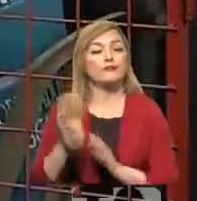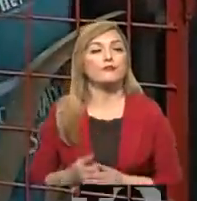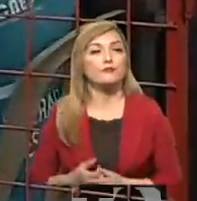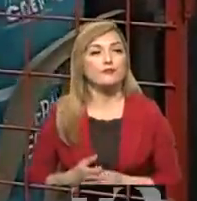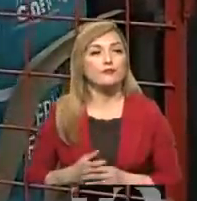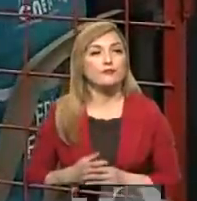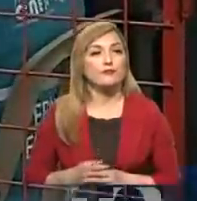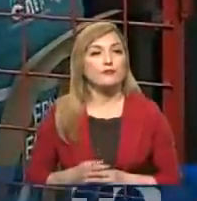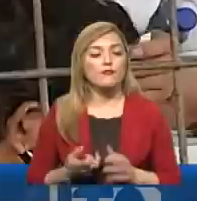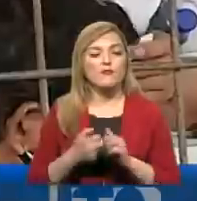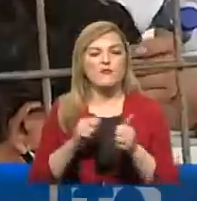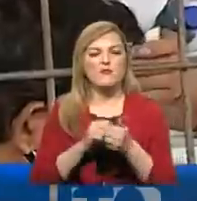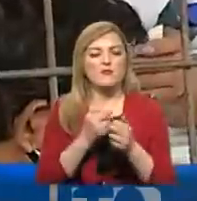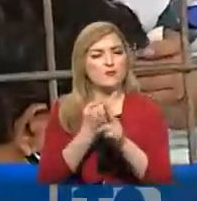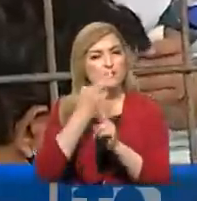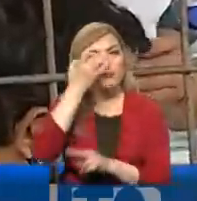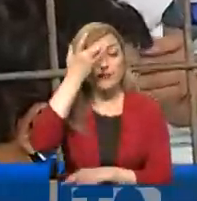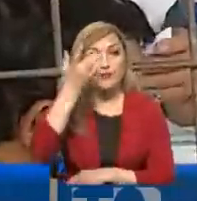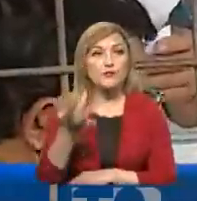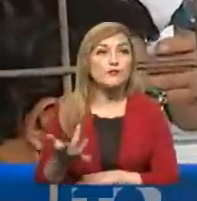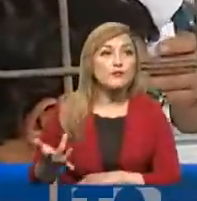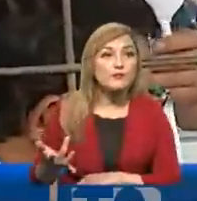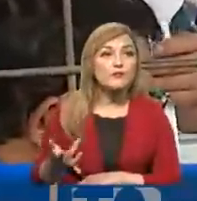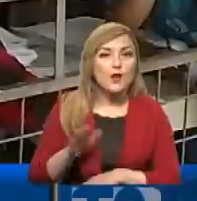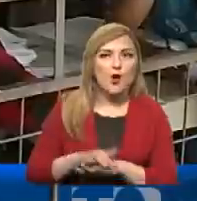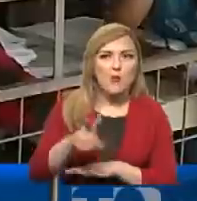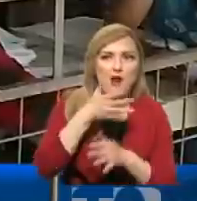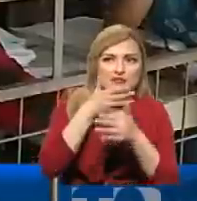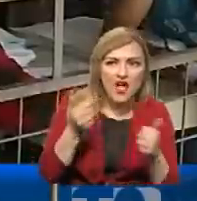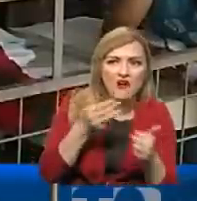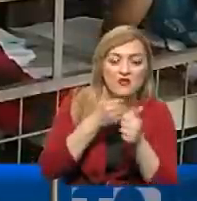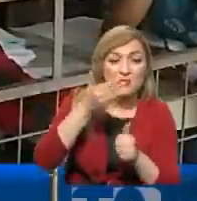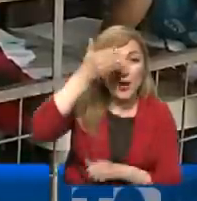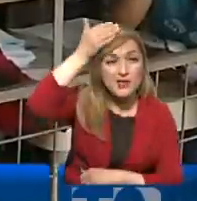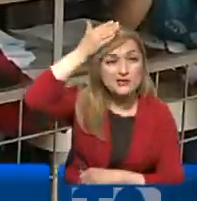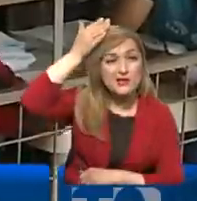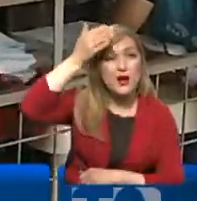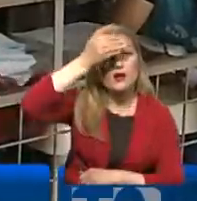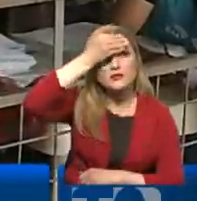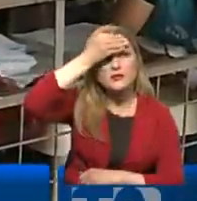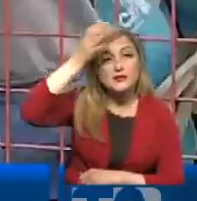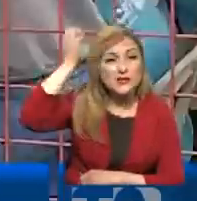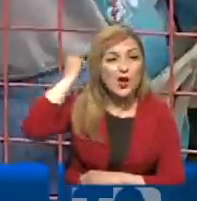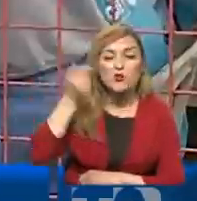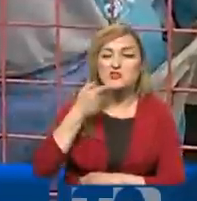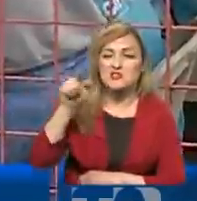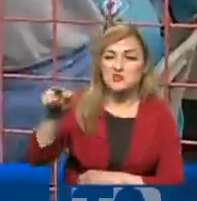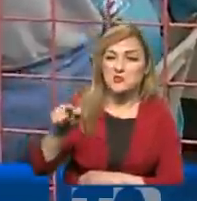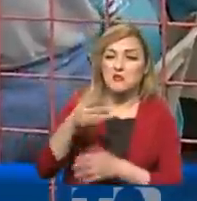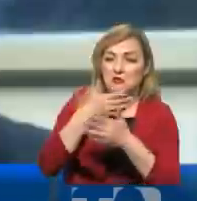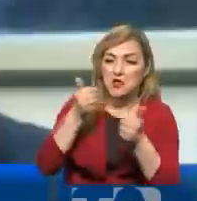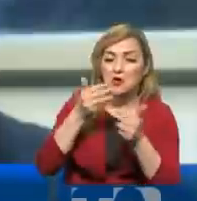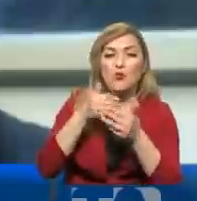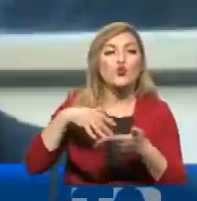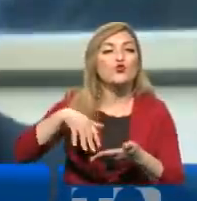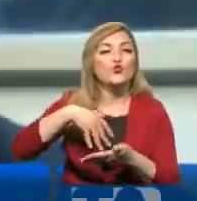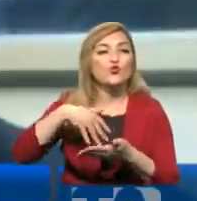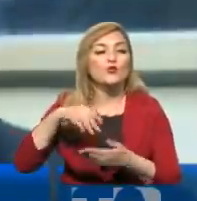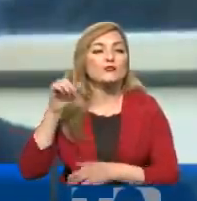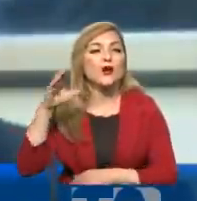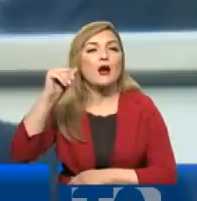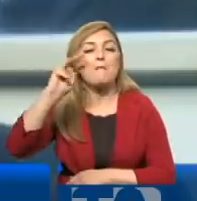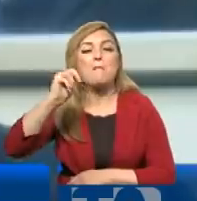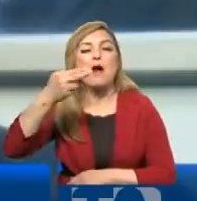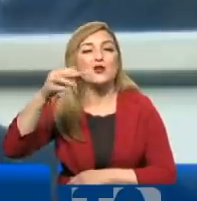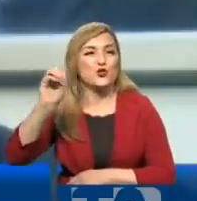que comenzaron a tener los resultados acompañado de acusaciones del candidato que se aleja de la segunda vuelta genera dudas. Fausto